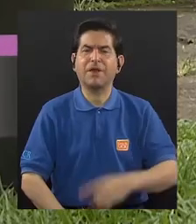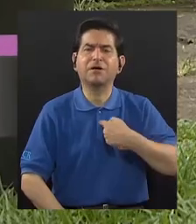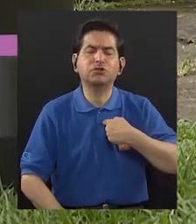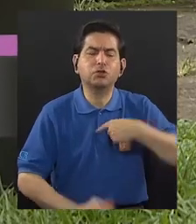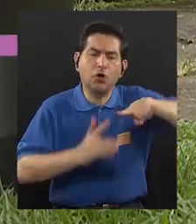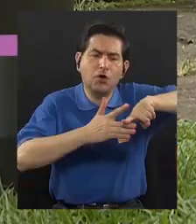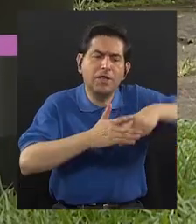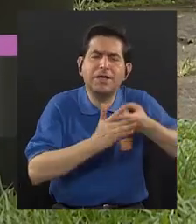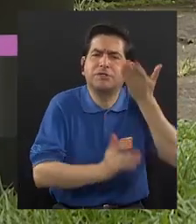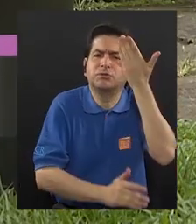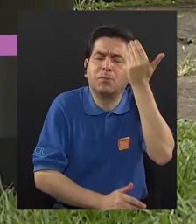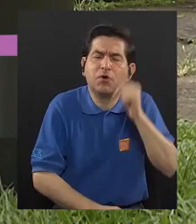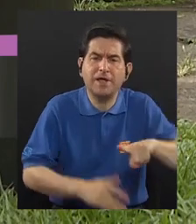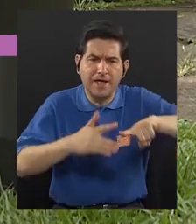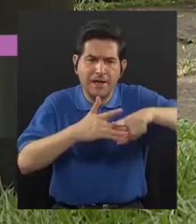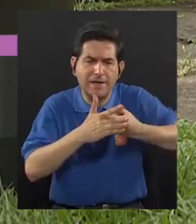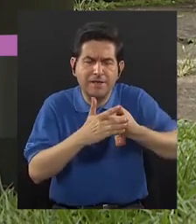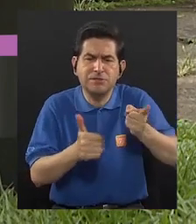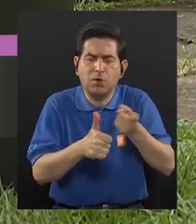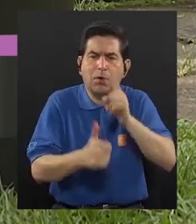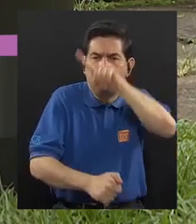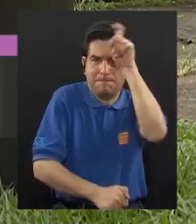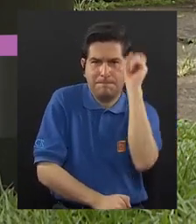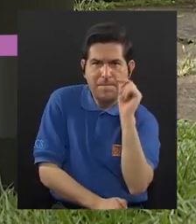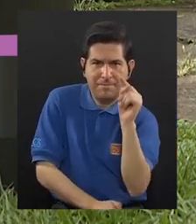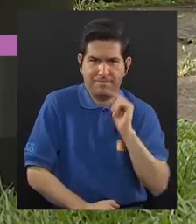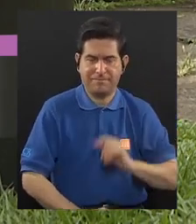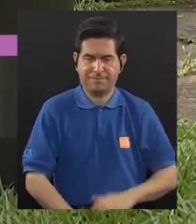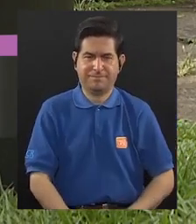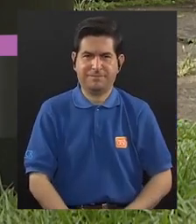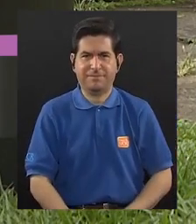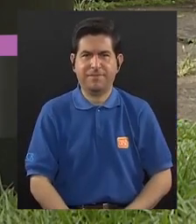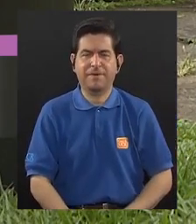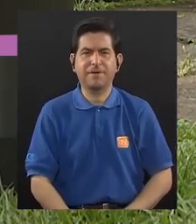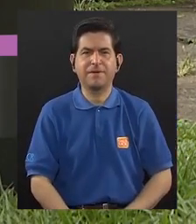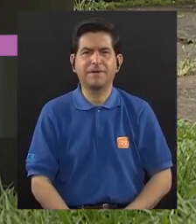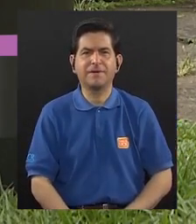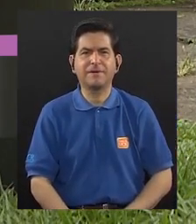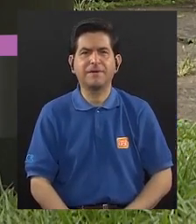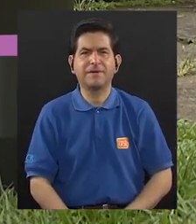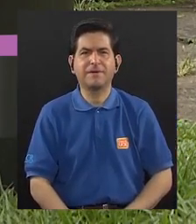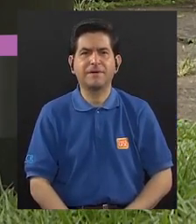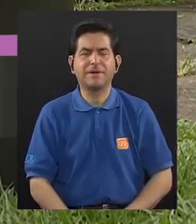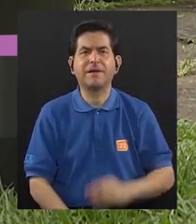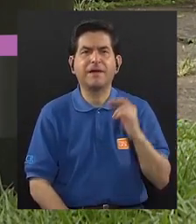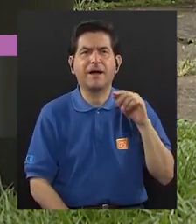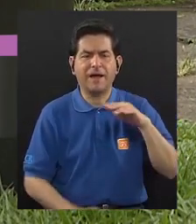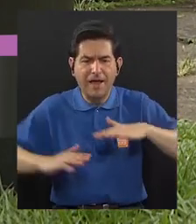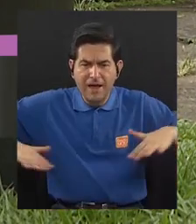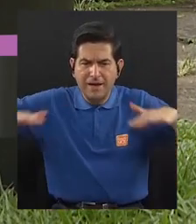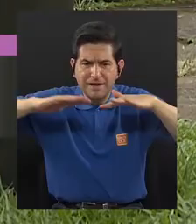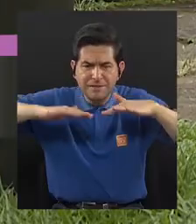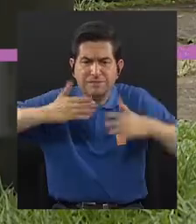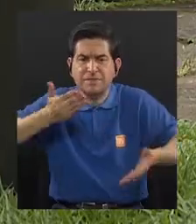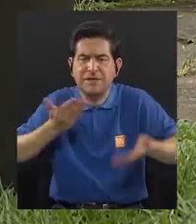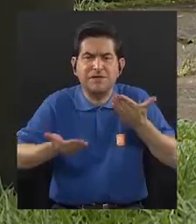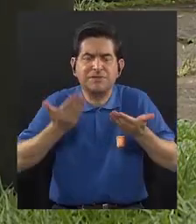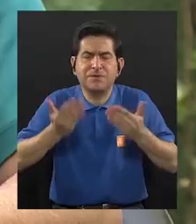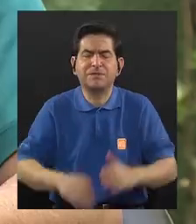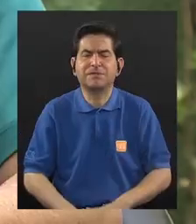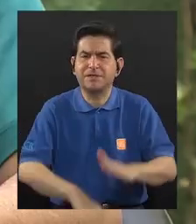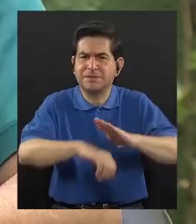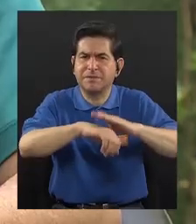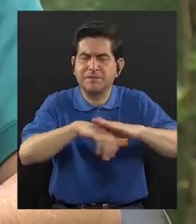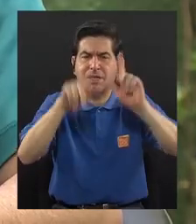hago esta introducción para iniciar la primera pregunta sobre cuáles son los medios que propician para que una